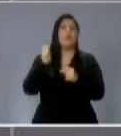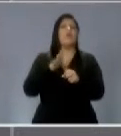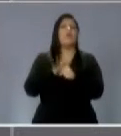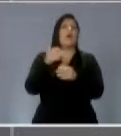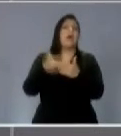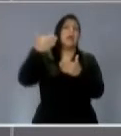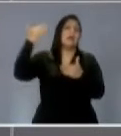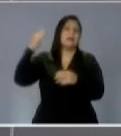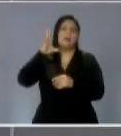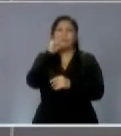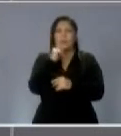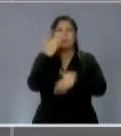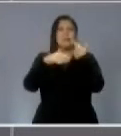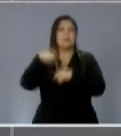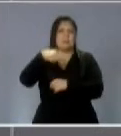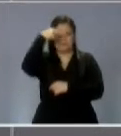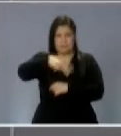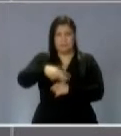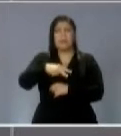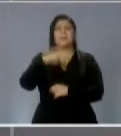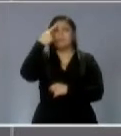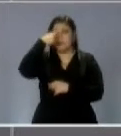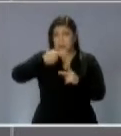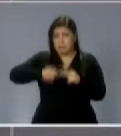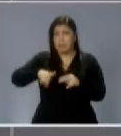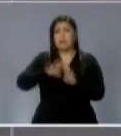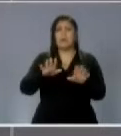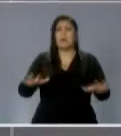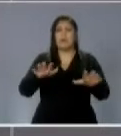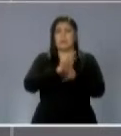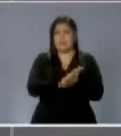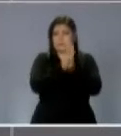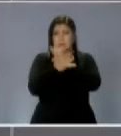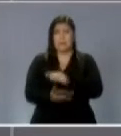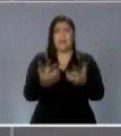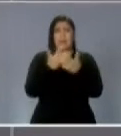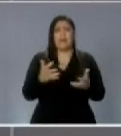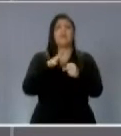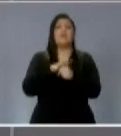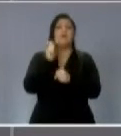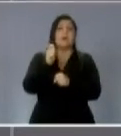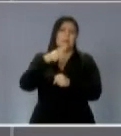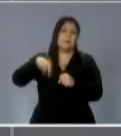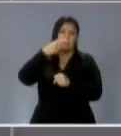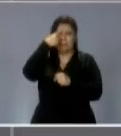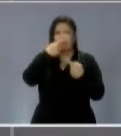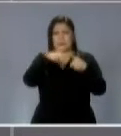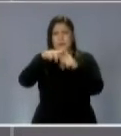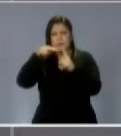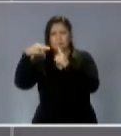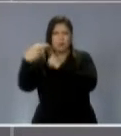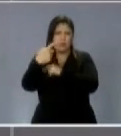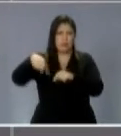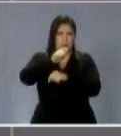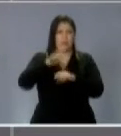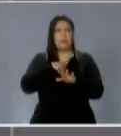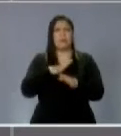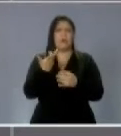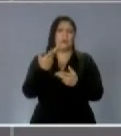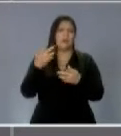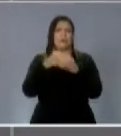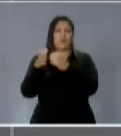dar servicios de internet de banda ancha por lo menos a 92% de la población en 2024. El doble